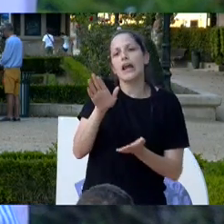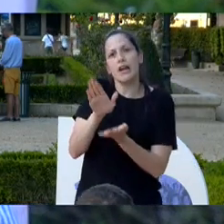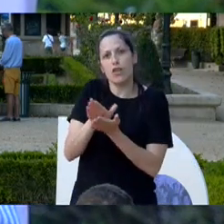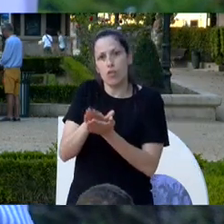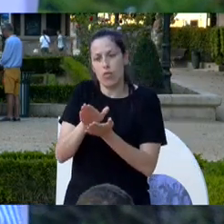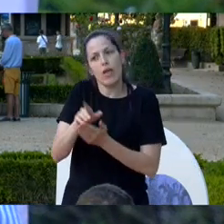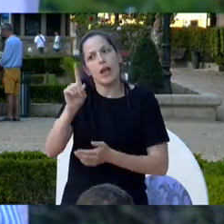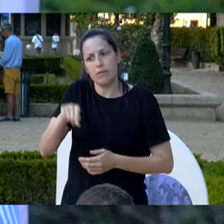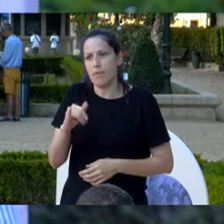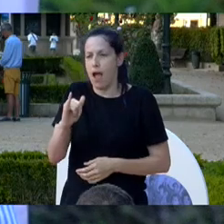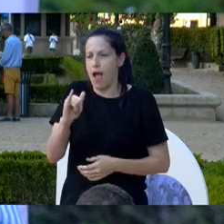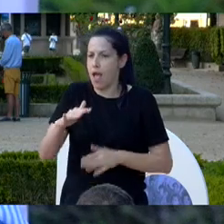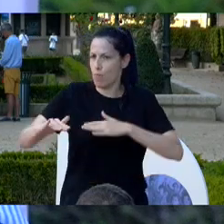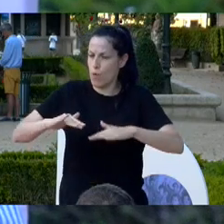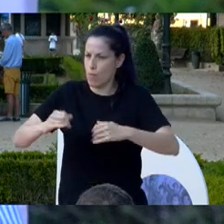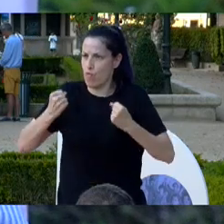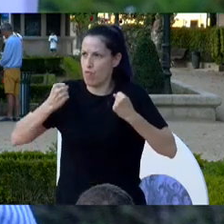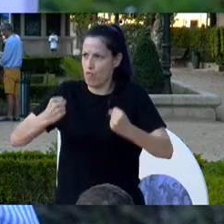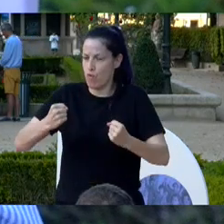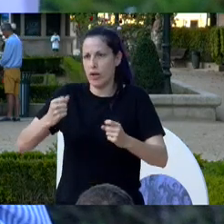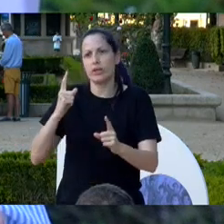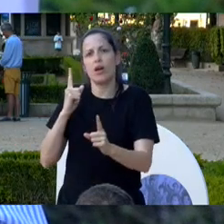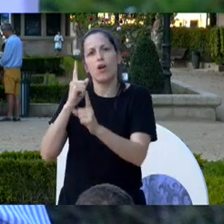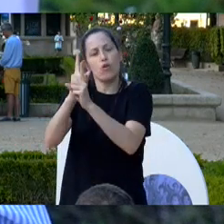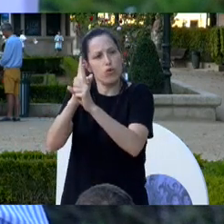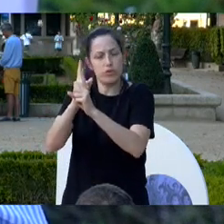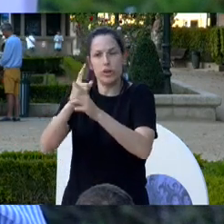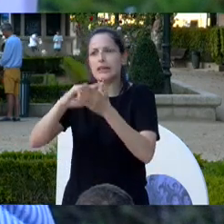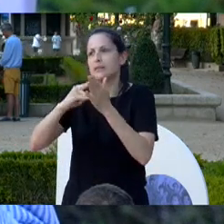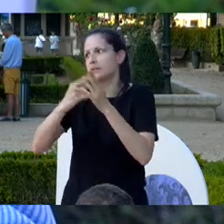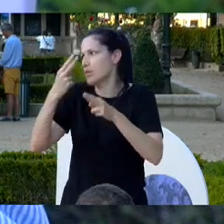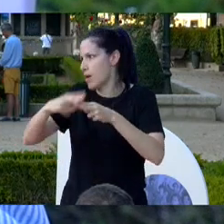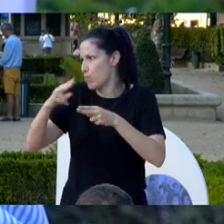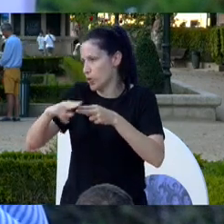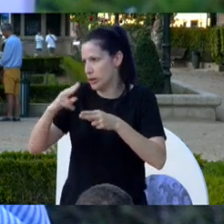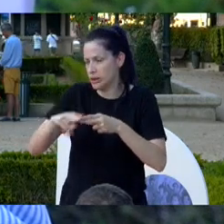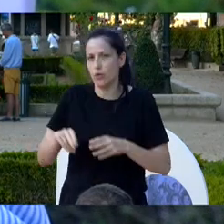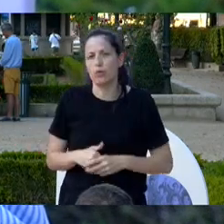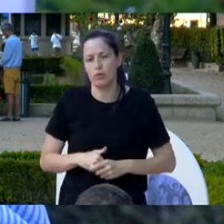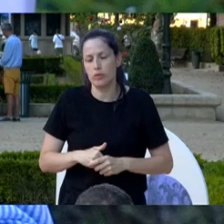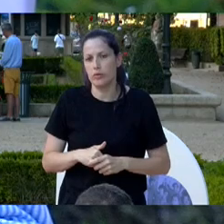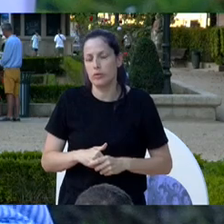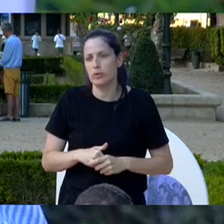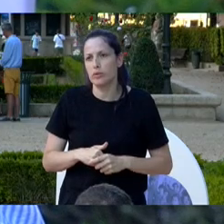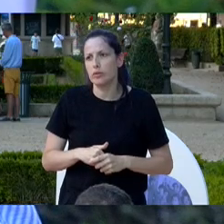rexeneración fronte ao sistema político establecido. en Redondela,